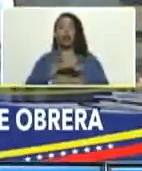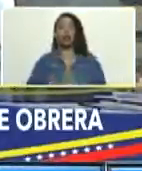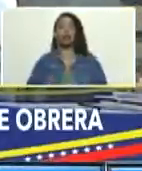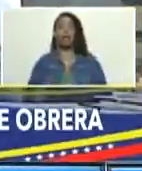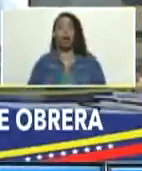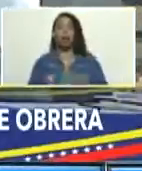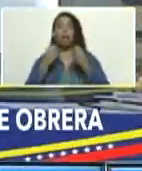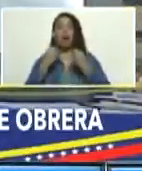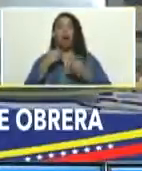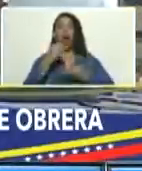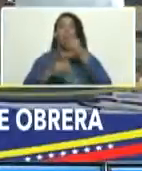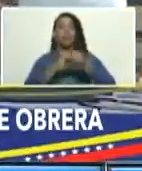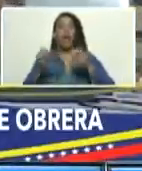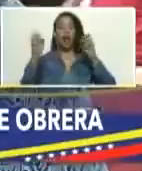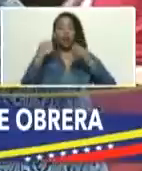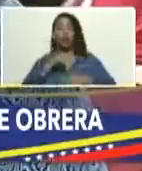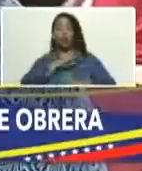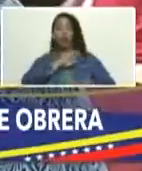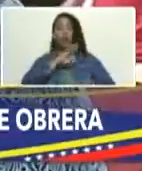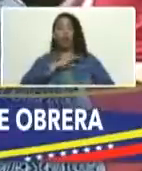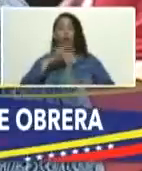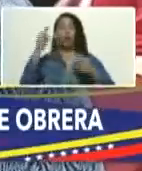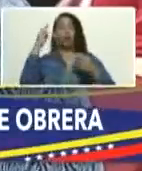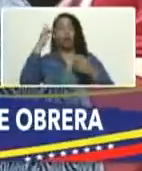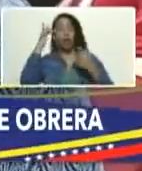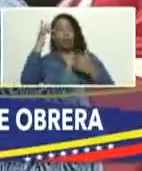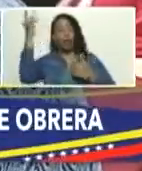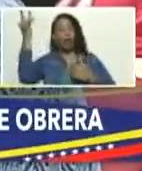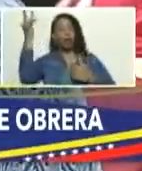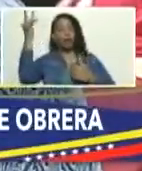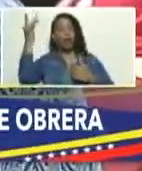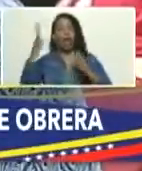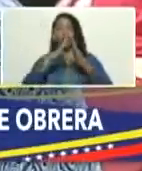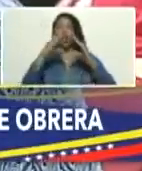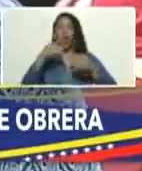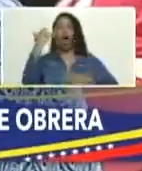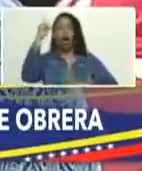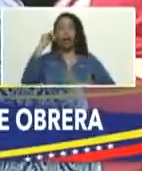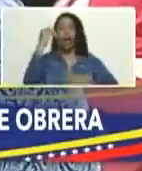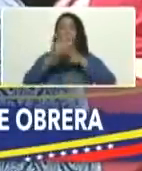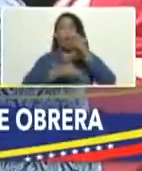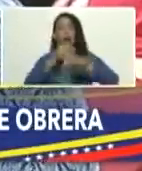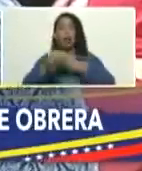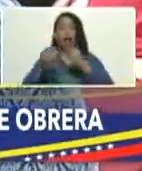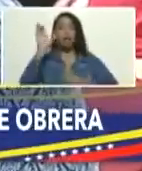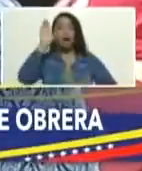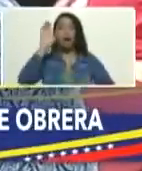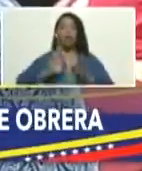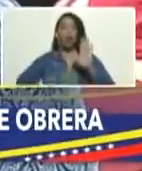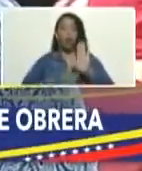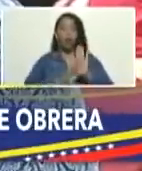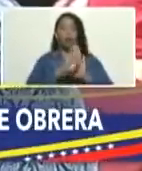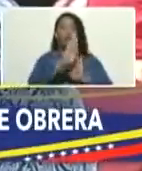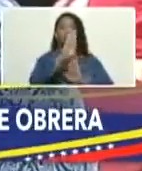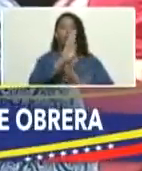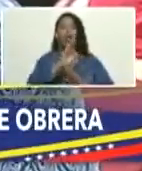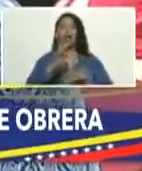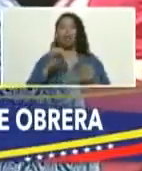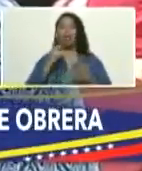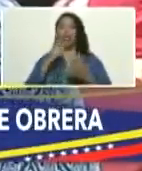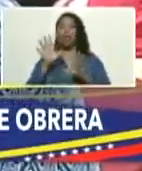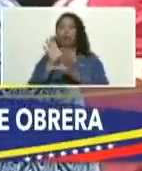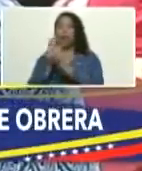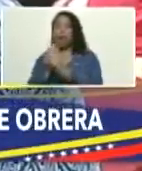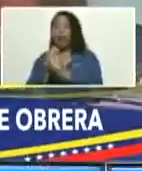para crear con nuestro conocimiento todo lo que haya que crear para que el país funcione sin depender de nadie en